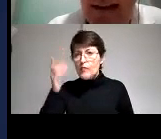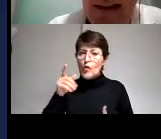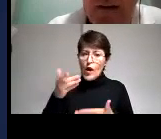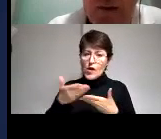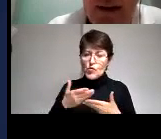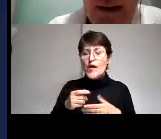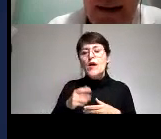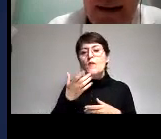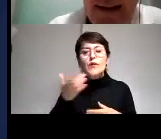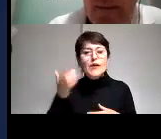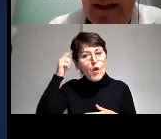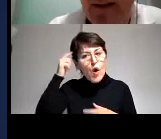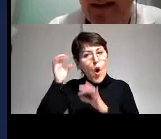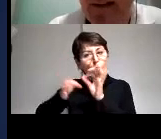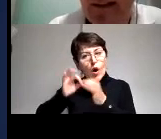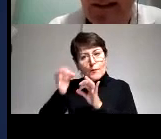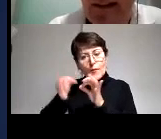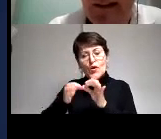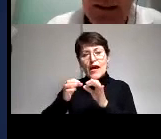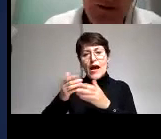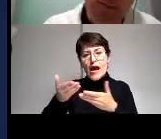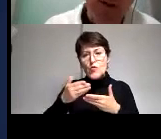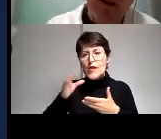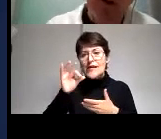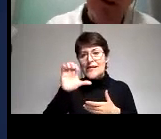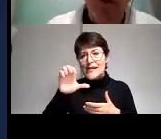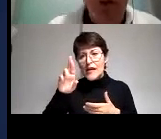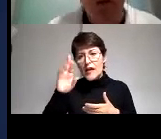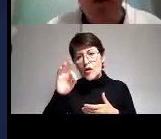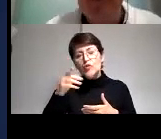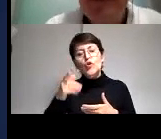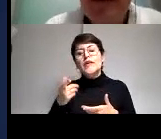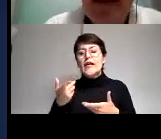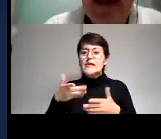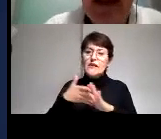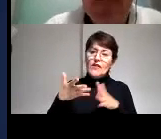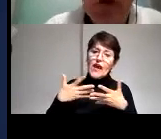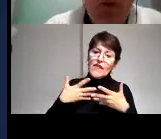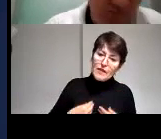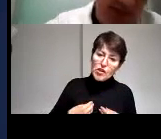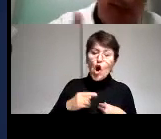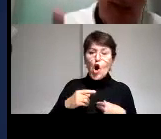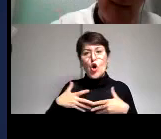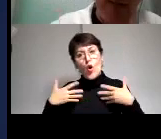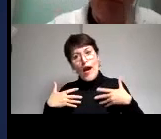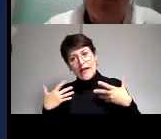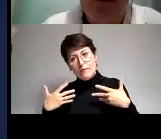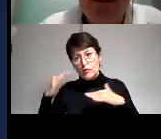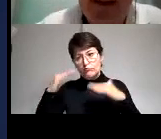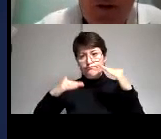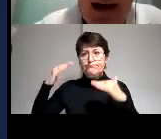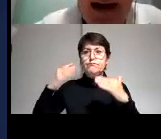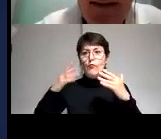que es la hormona que determina si eres una persona con depresión o no, o que determina un poco